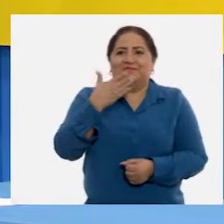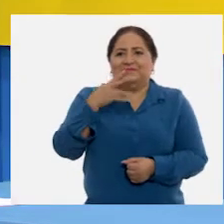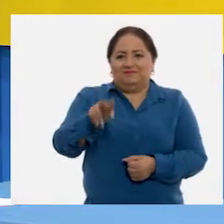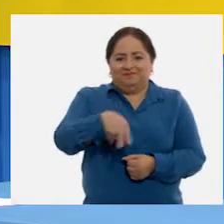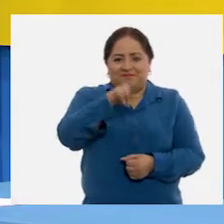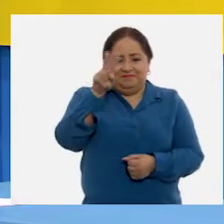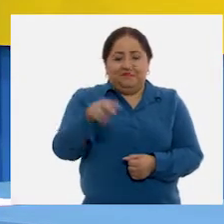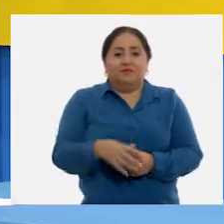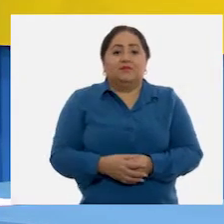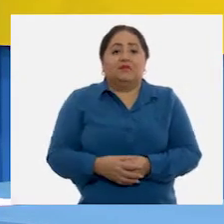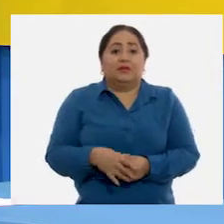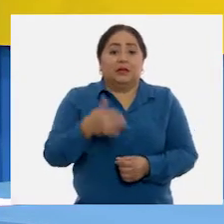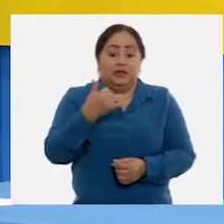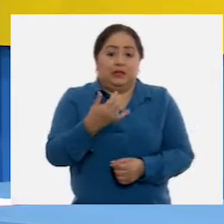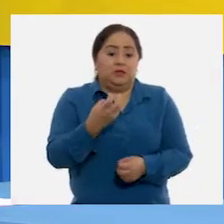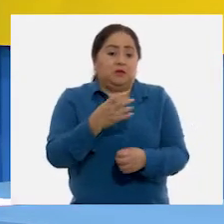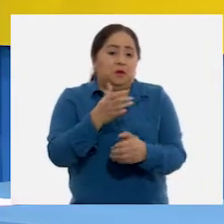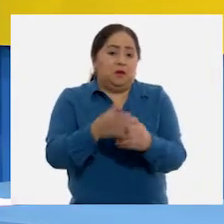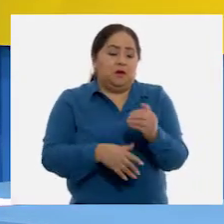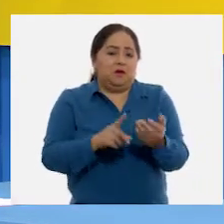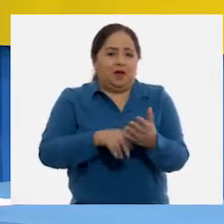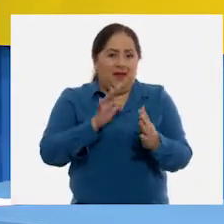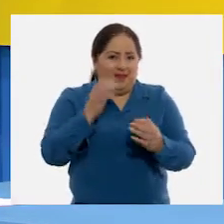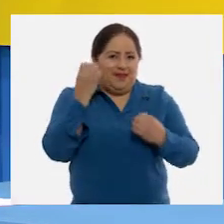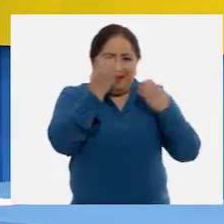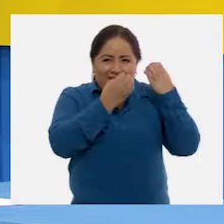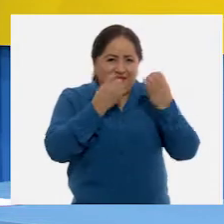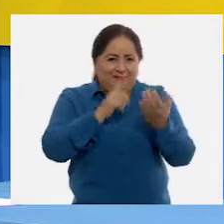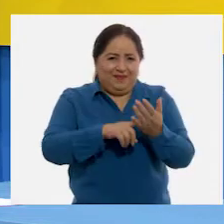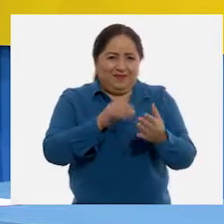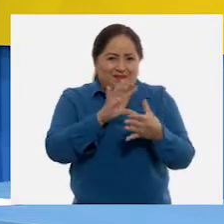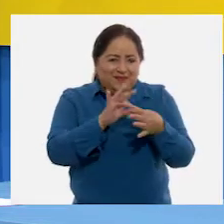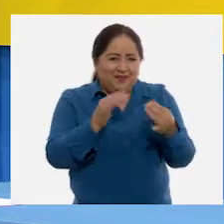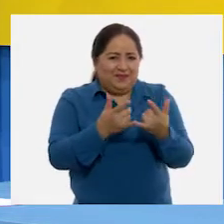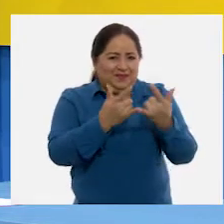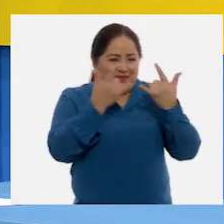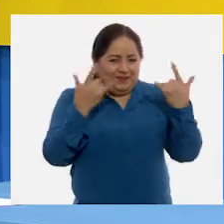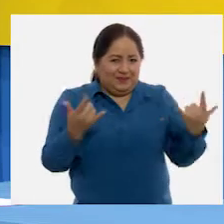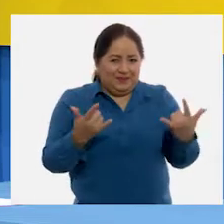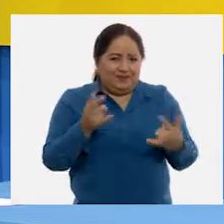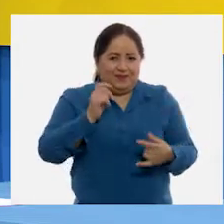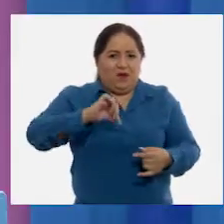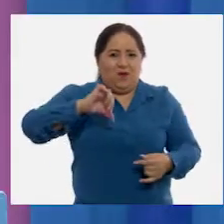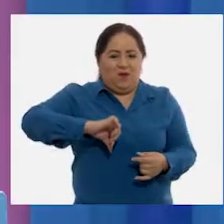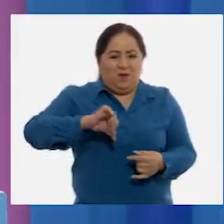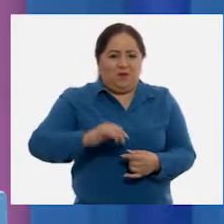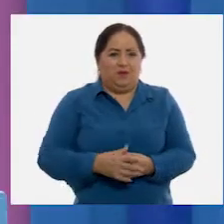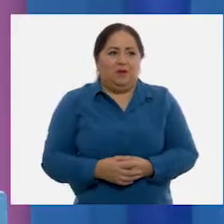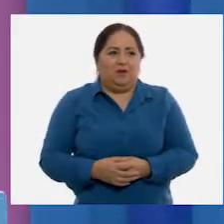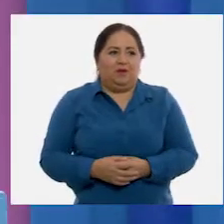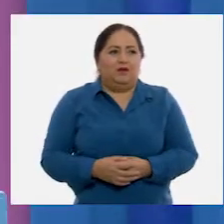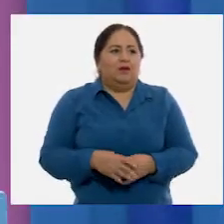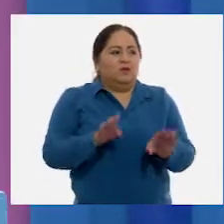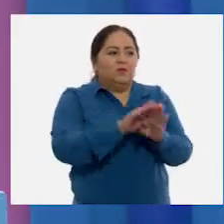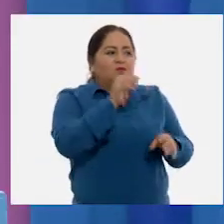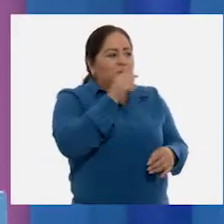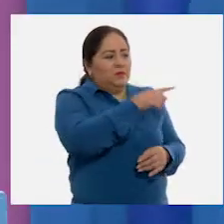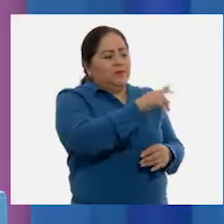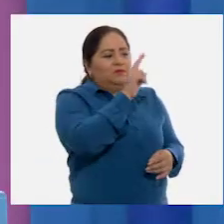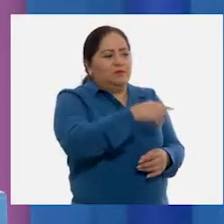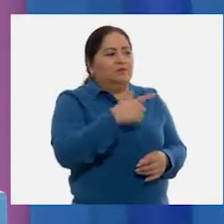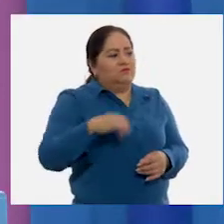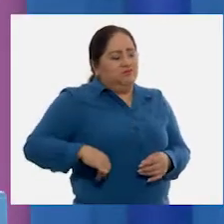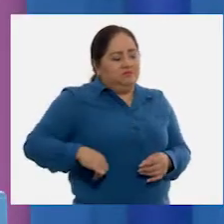María. Y con esto terminamos el análisis de nuestro relato histórico de hoy. Y como siempre, Gaby, ha sido